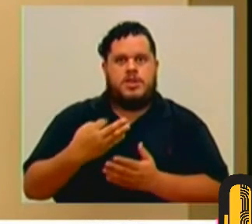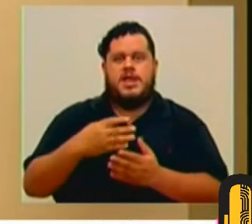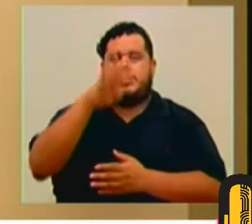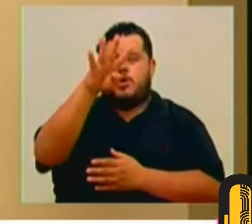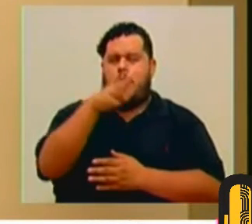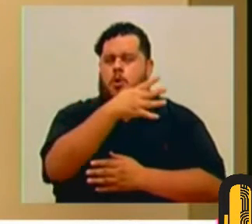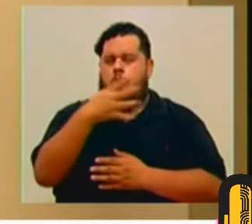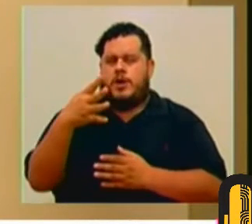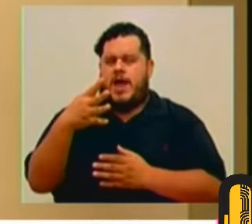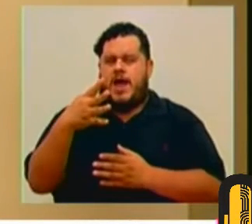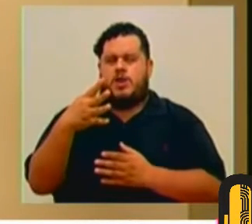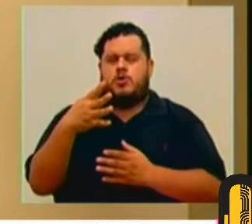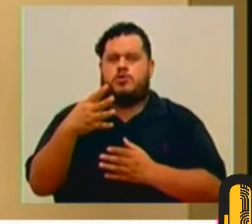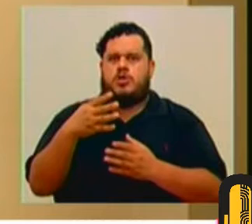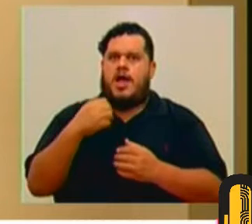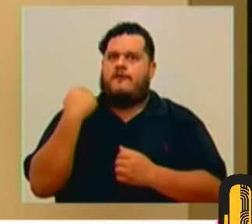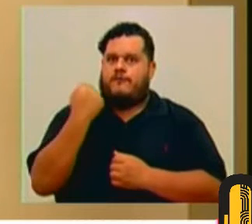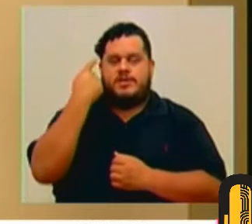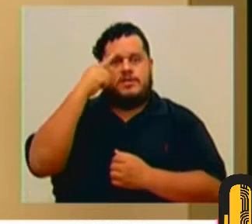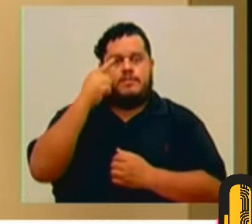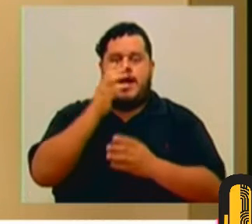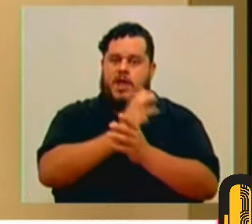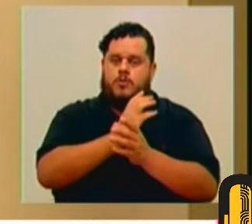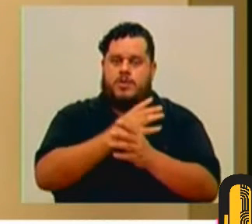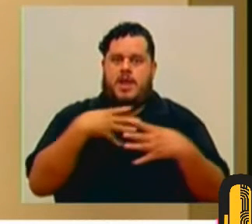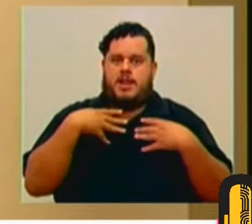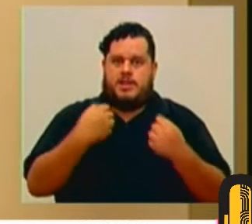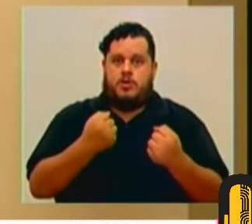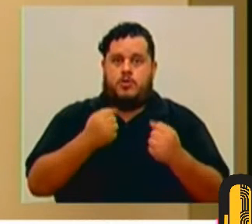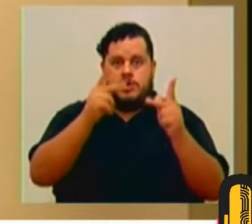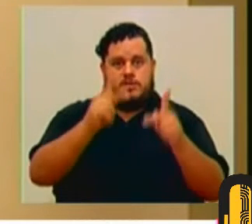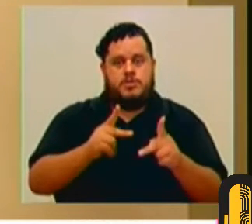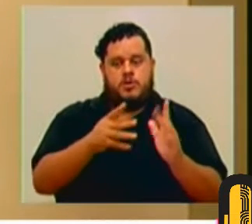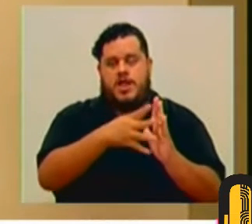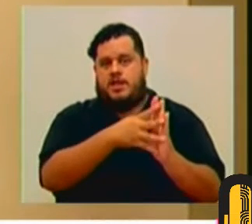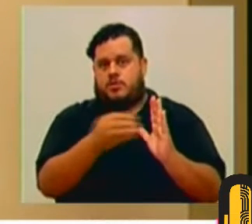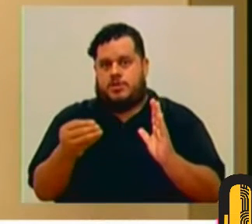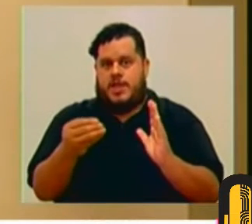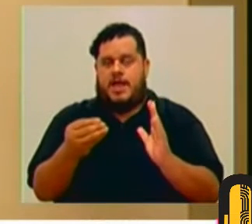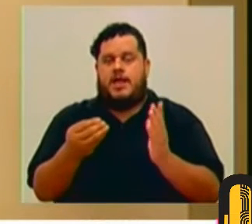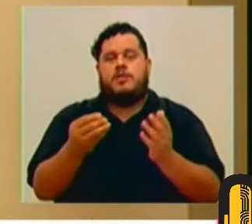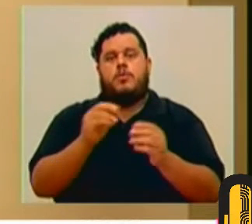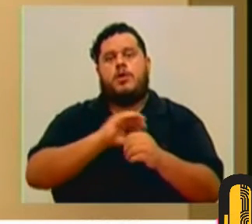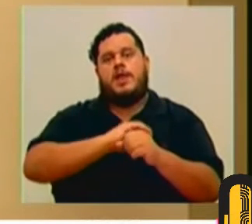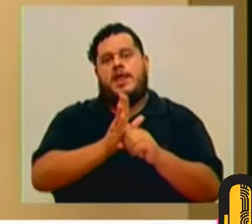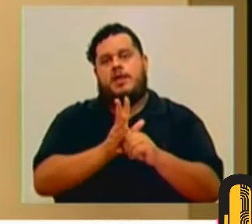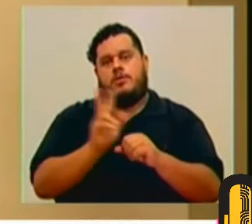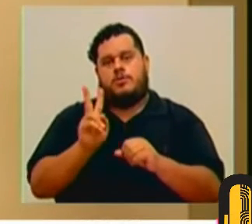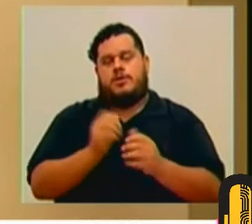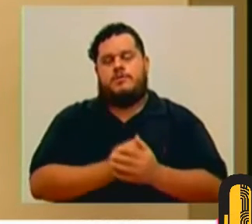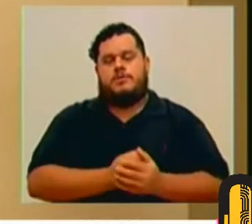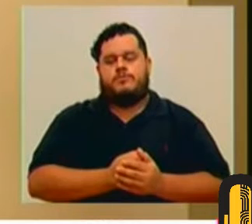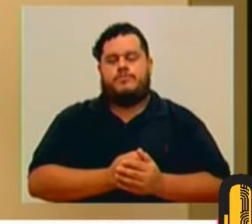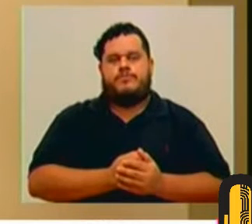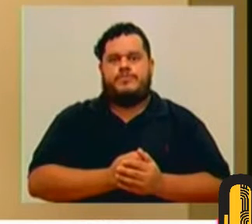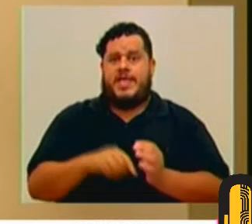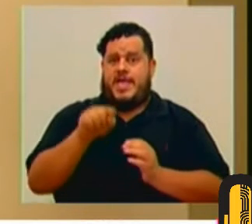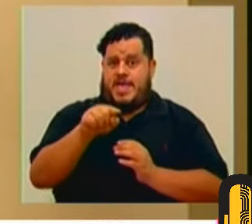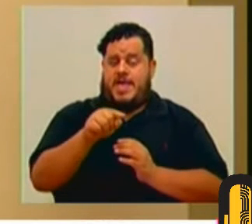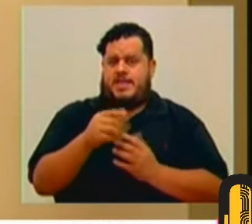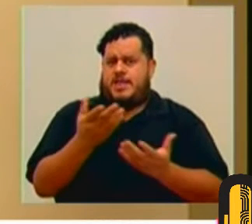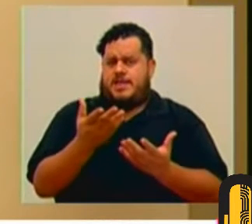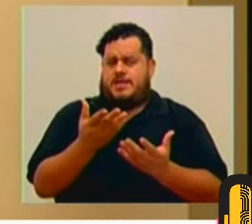intensas para resguardar la salud de las personas contagiadas por el coronavirus. Esta fue